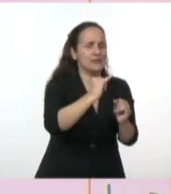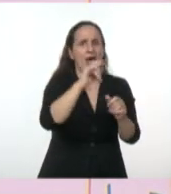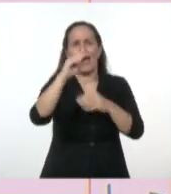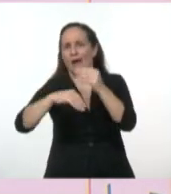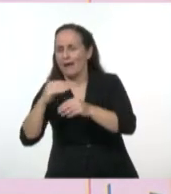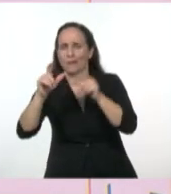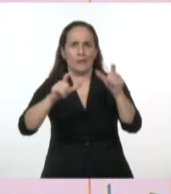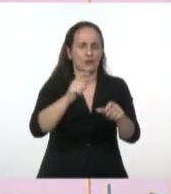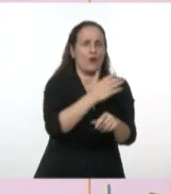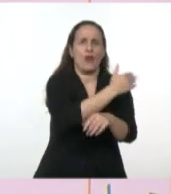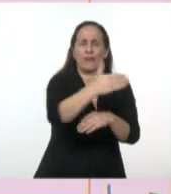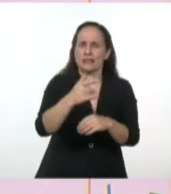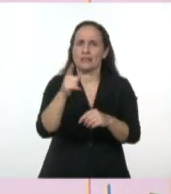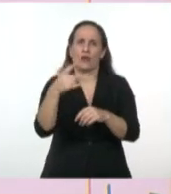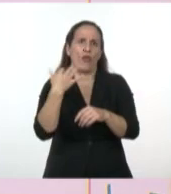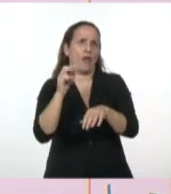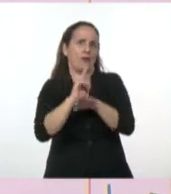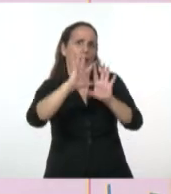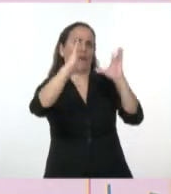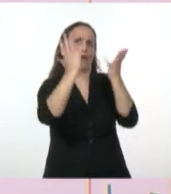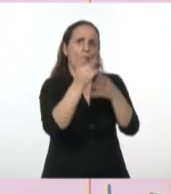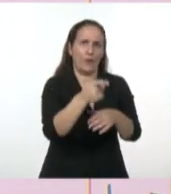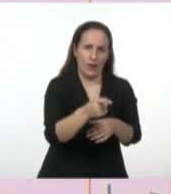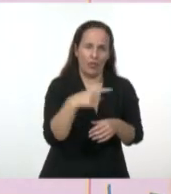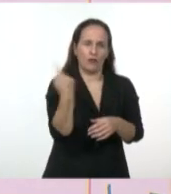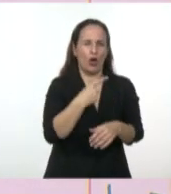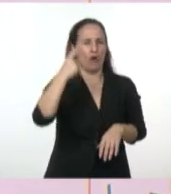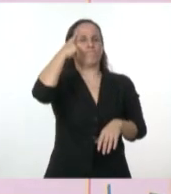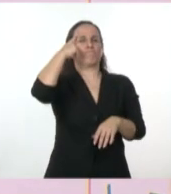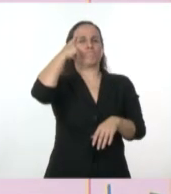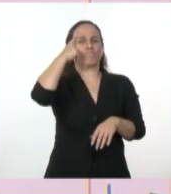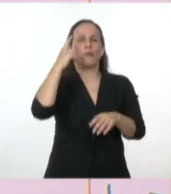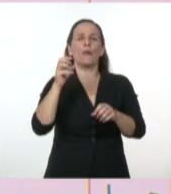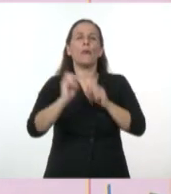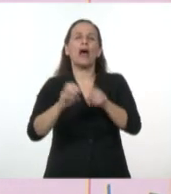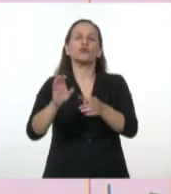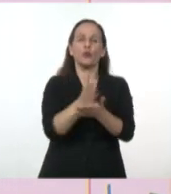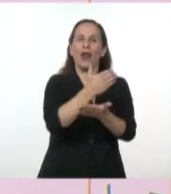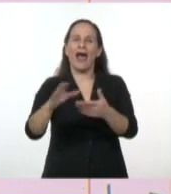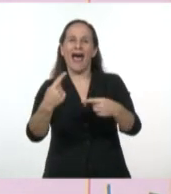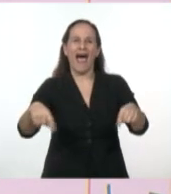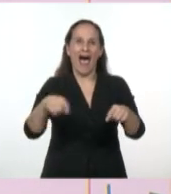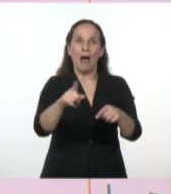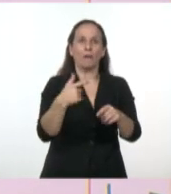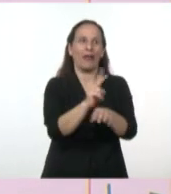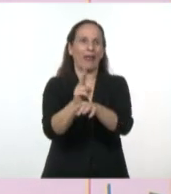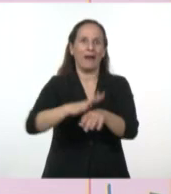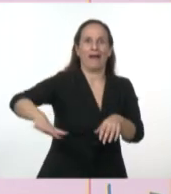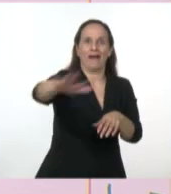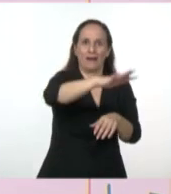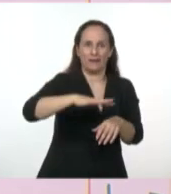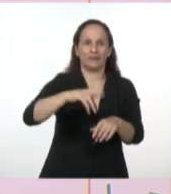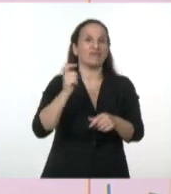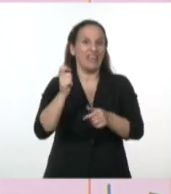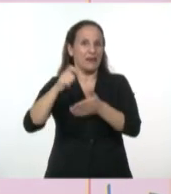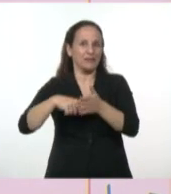nuestro planeta. Si tomamos conciencia y además separamos la basura, podemos dejar de maltratar la biodiversidad. Alumnos y alumnas de